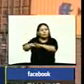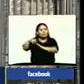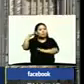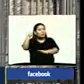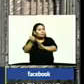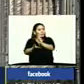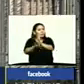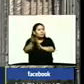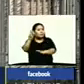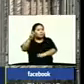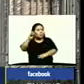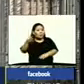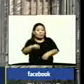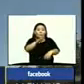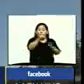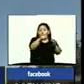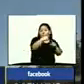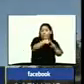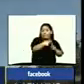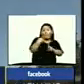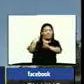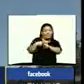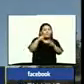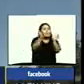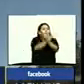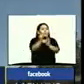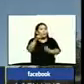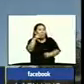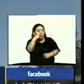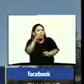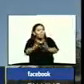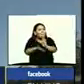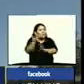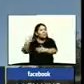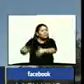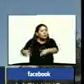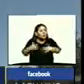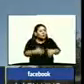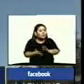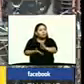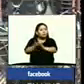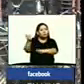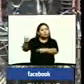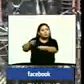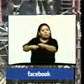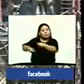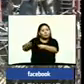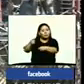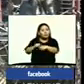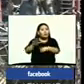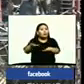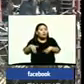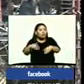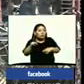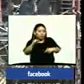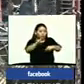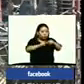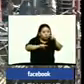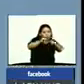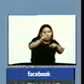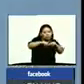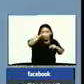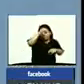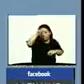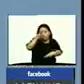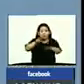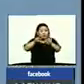porcentaje. Durante abril, mayo y junio, las actividades económicas que mayor registraron un aporte fueron la de la construcción con un 7